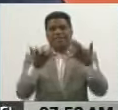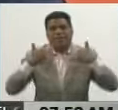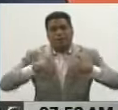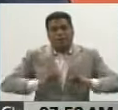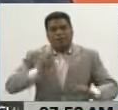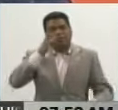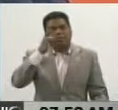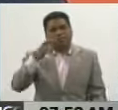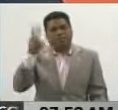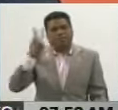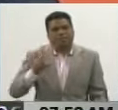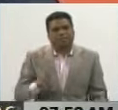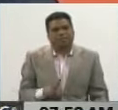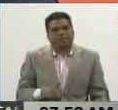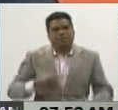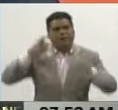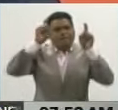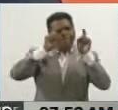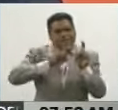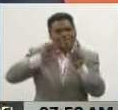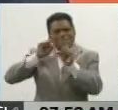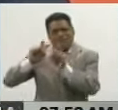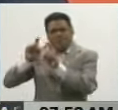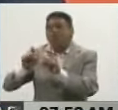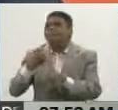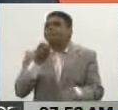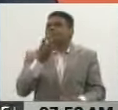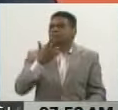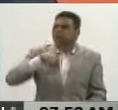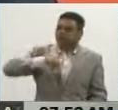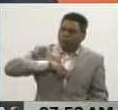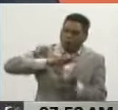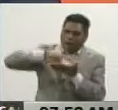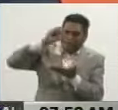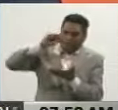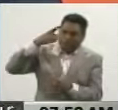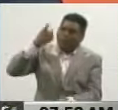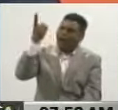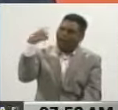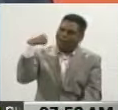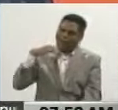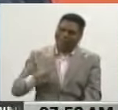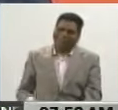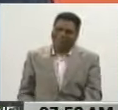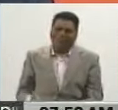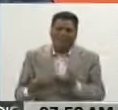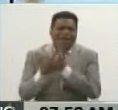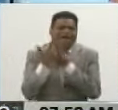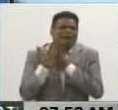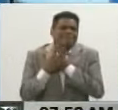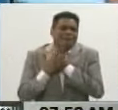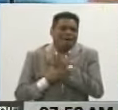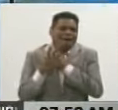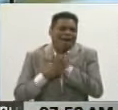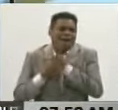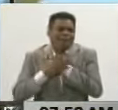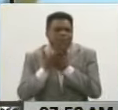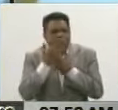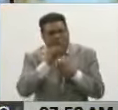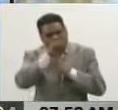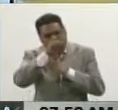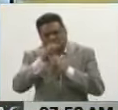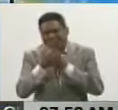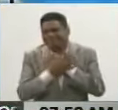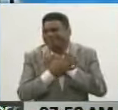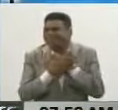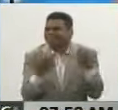pueblo de Venezuela la formación que tenemos, el cariño que tenemos, ¿no? Lo que caracteriza el trabajo de una maestra y